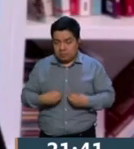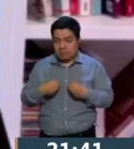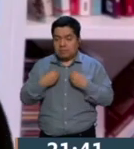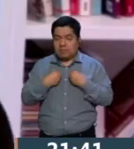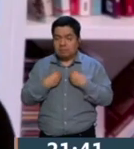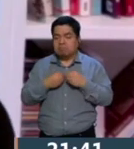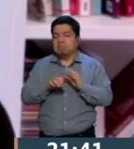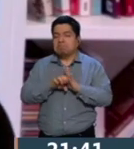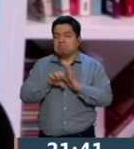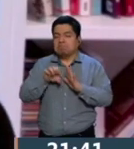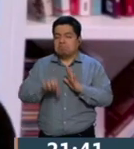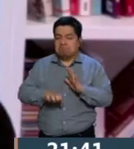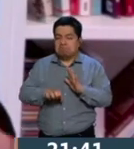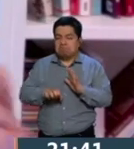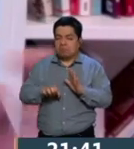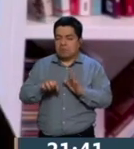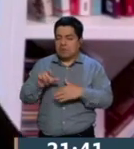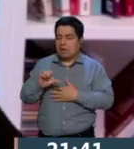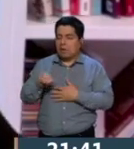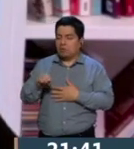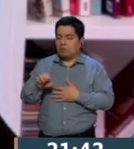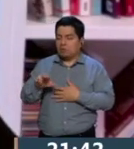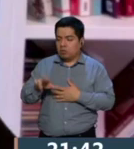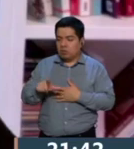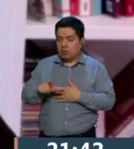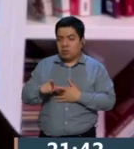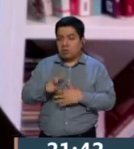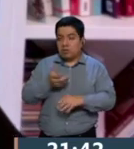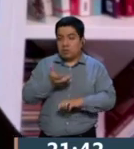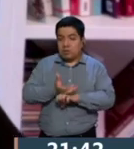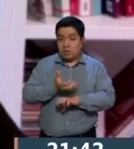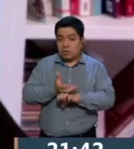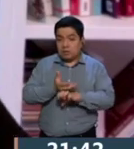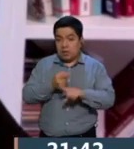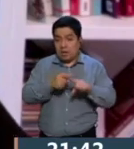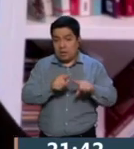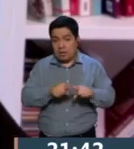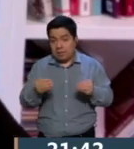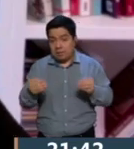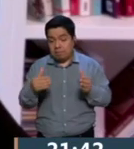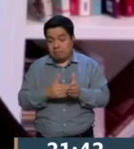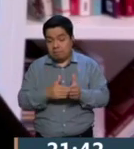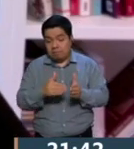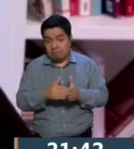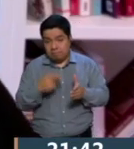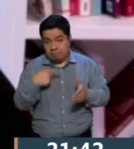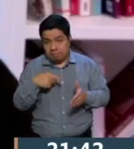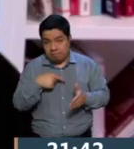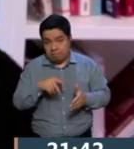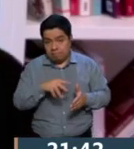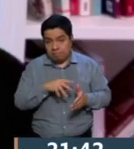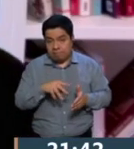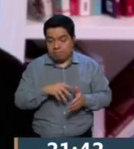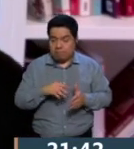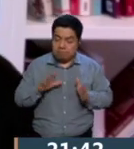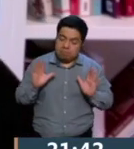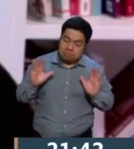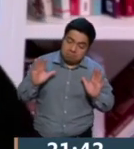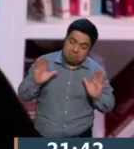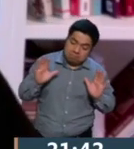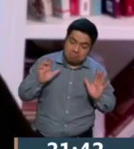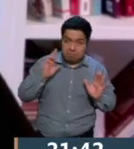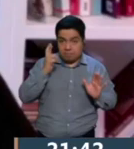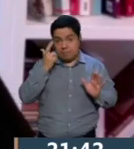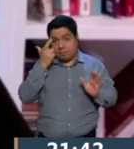por ejemplo, con la matrícula consular, que en Estados Unidos tienen millones de personas. Pero bueno, yo nada más les recuerdo que cuando